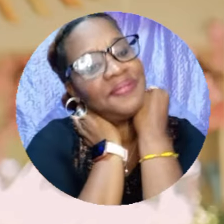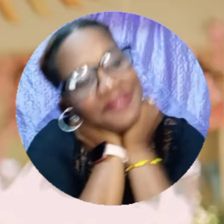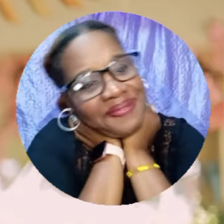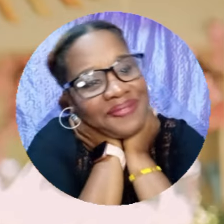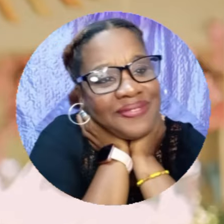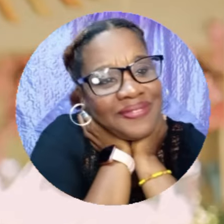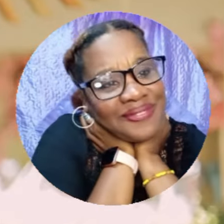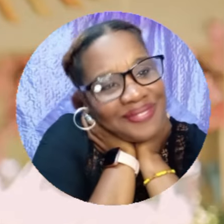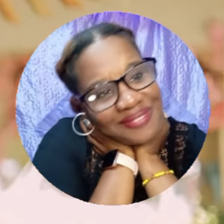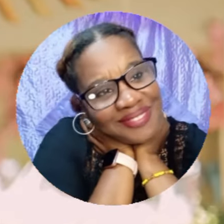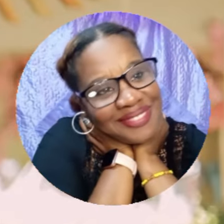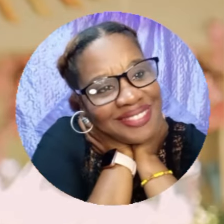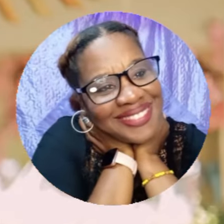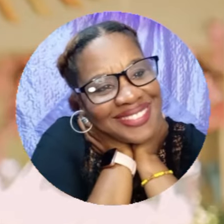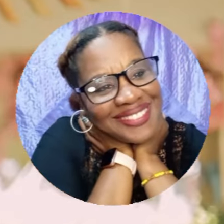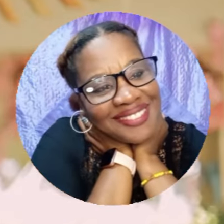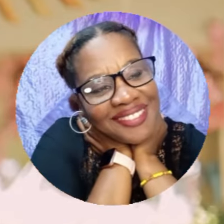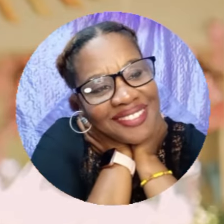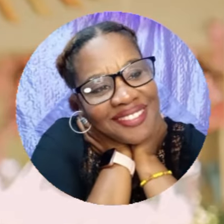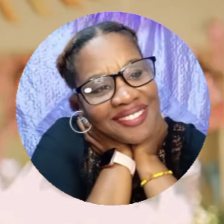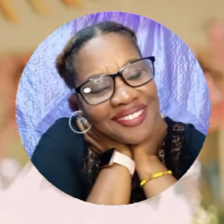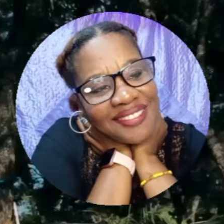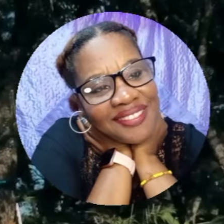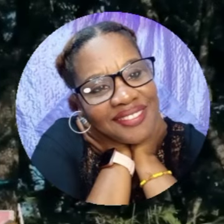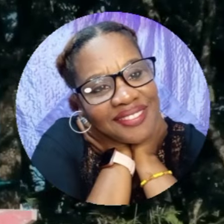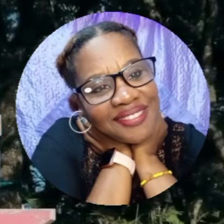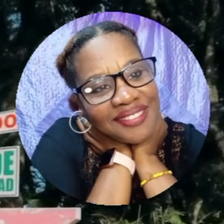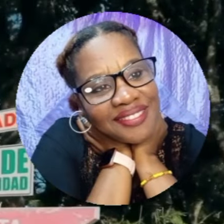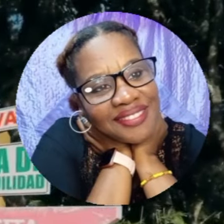dice, oye, pero ha tenido un cambio del cielo a la tierra.